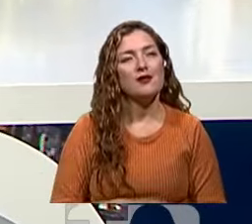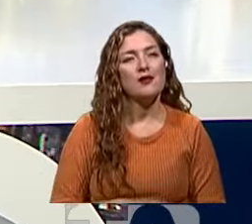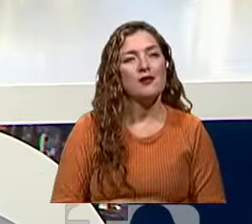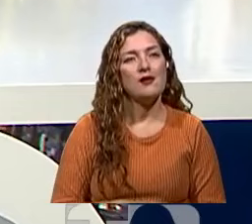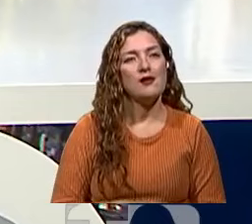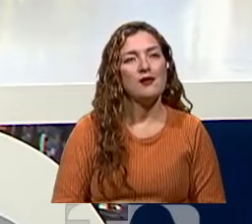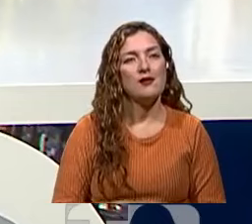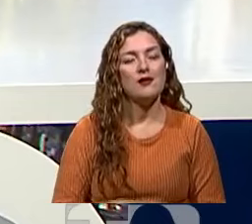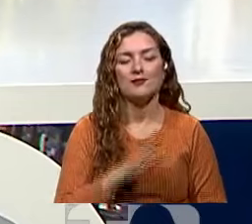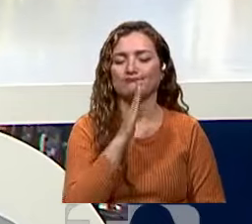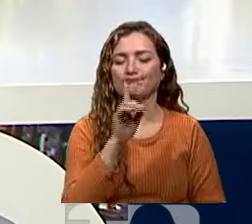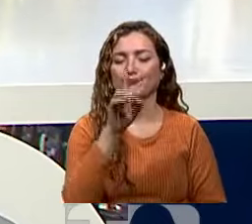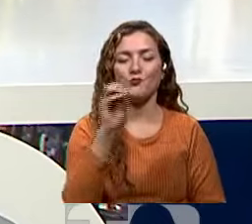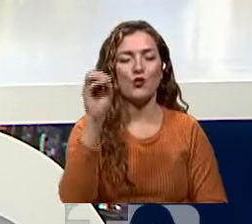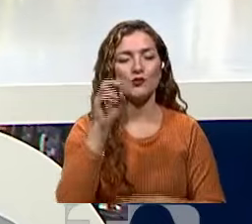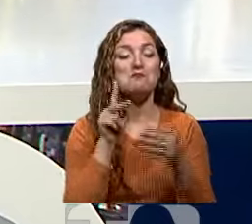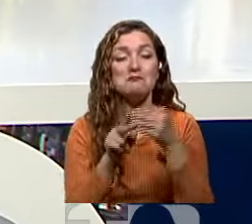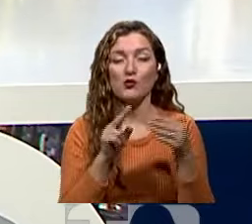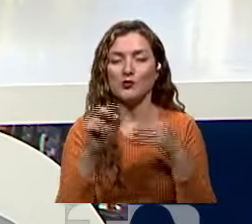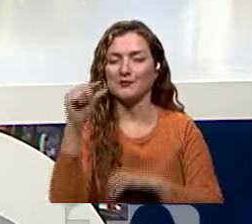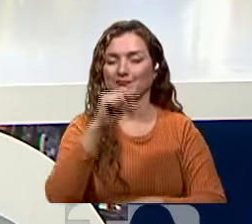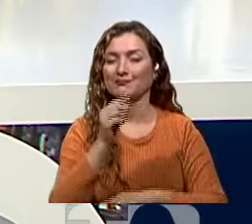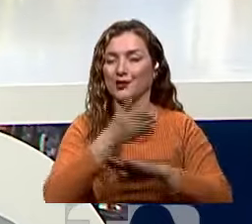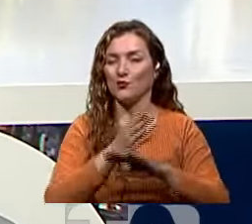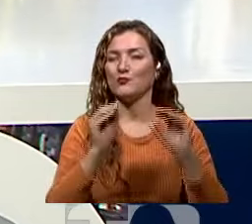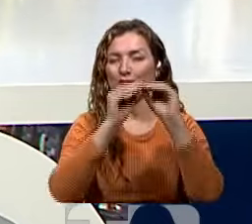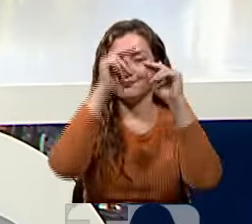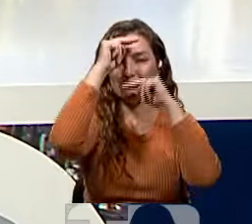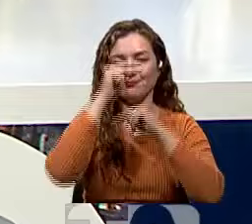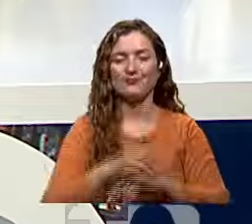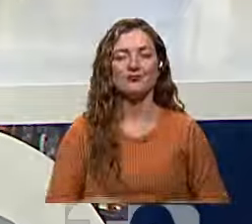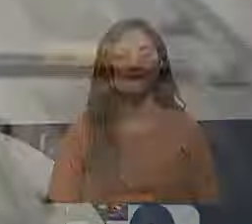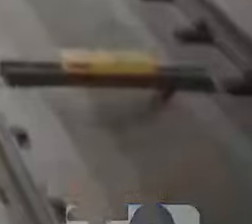¿no? Vale la pena, 100%. Vamos a hacer una pequeña pausa comercial, ya volvemos.